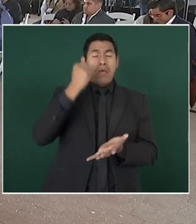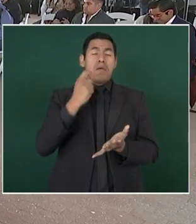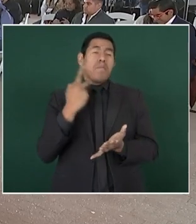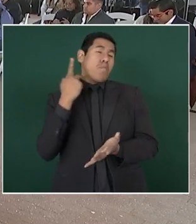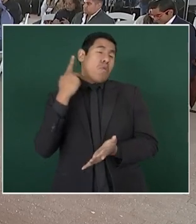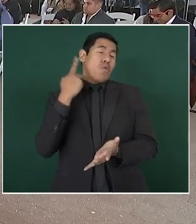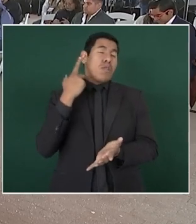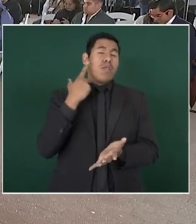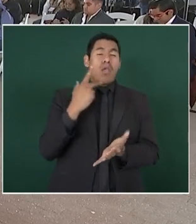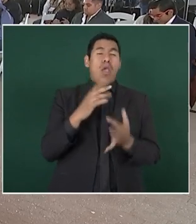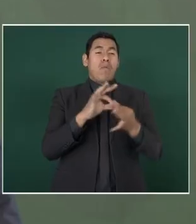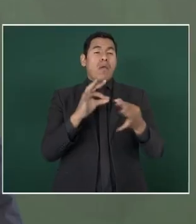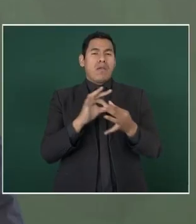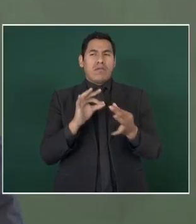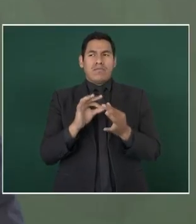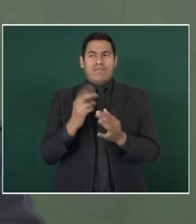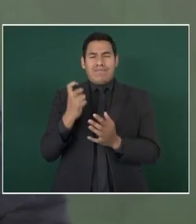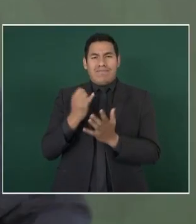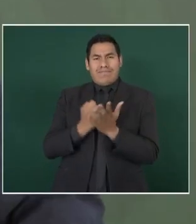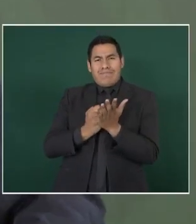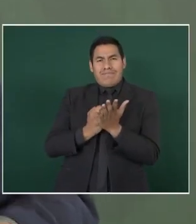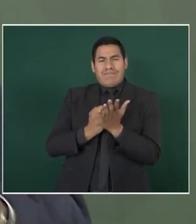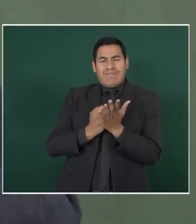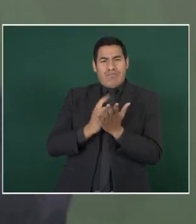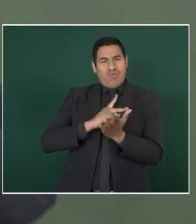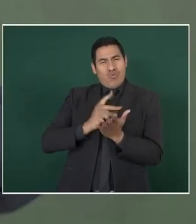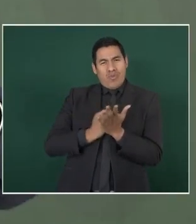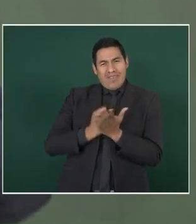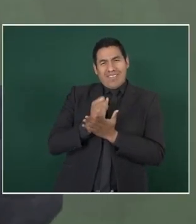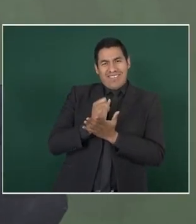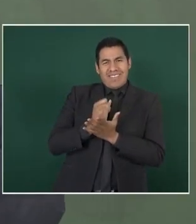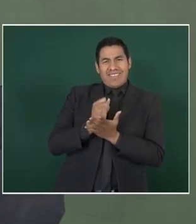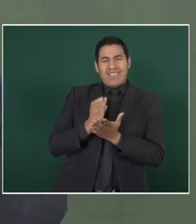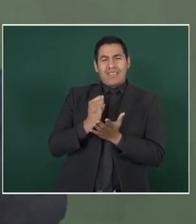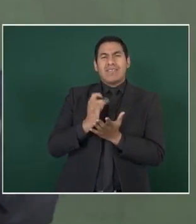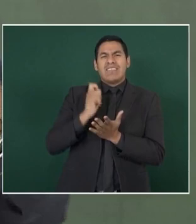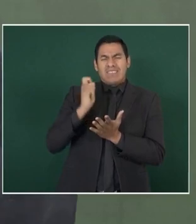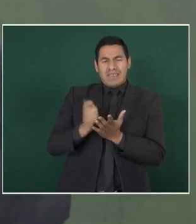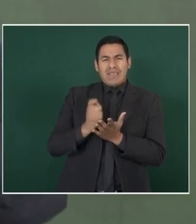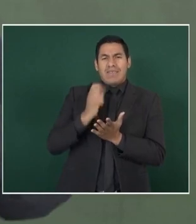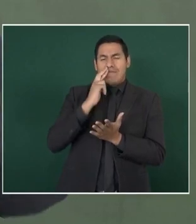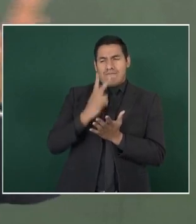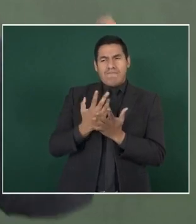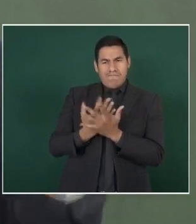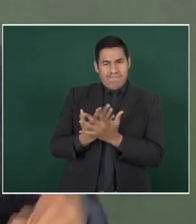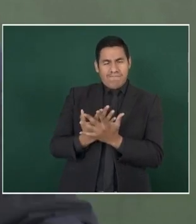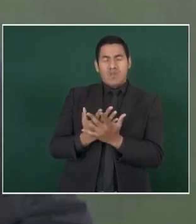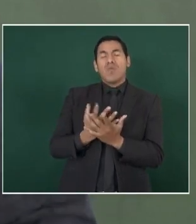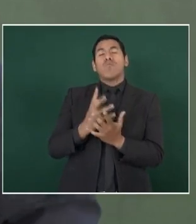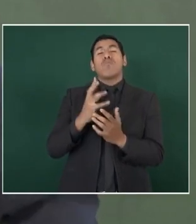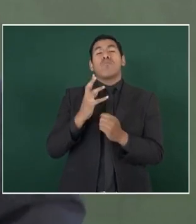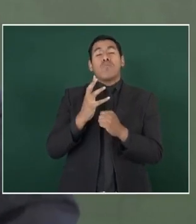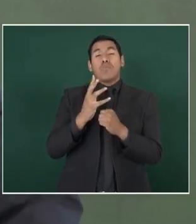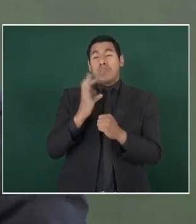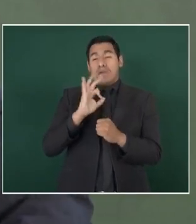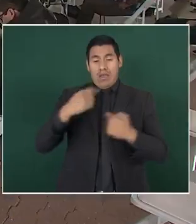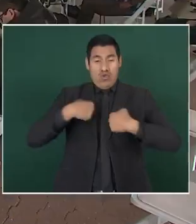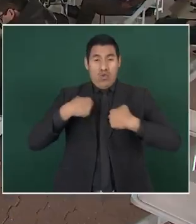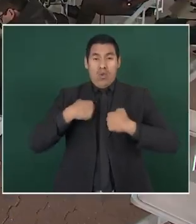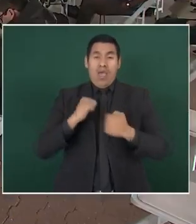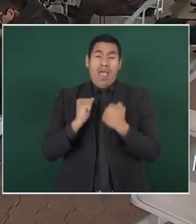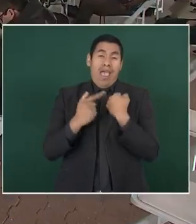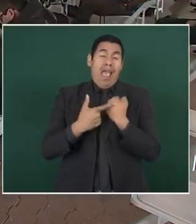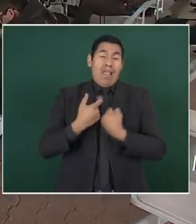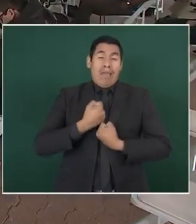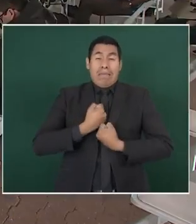política de una decisión que se tome o cualquier expresión de mi parte.